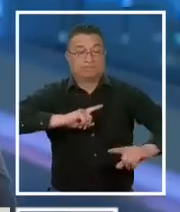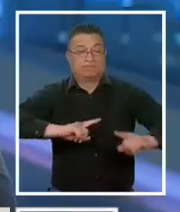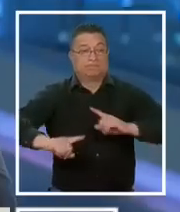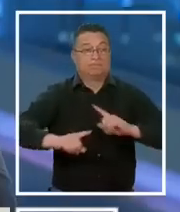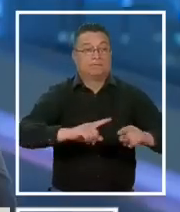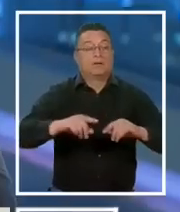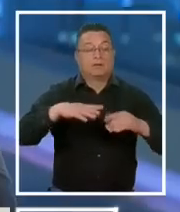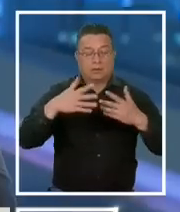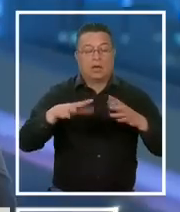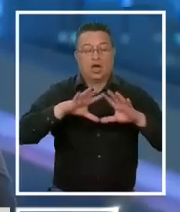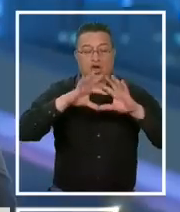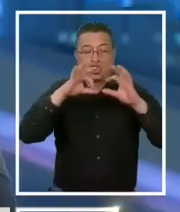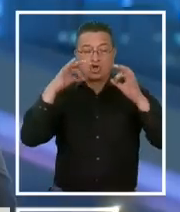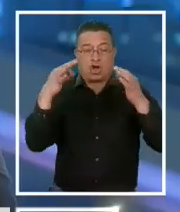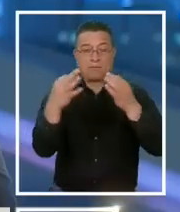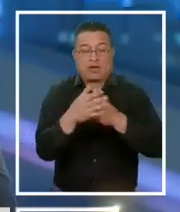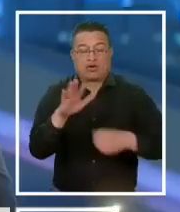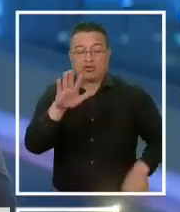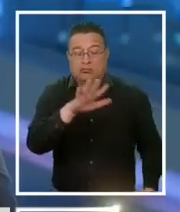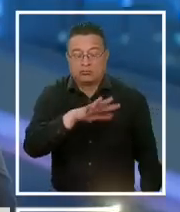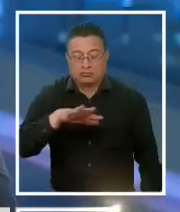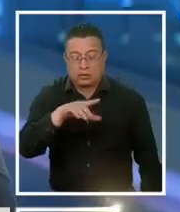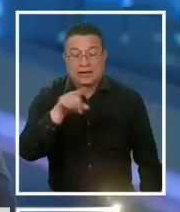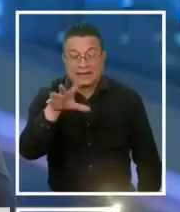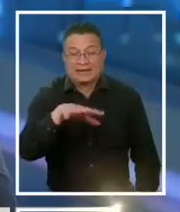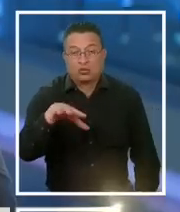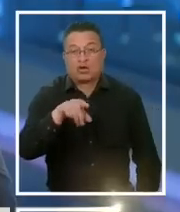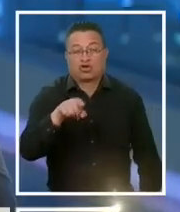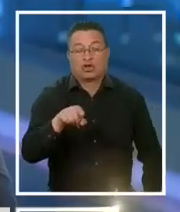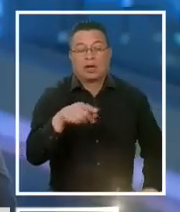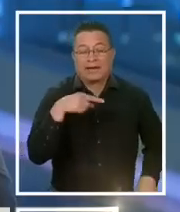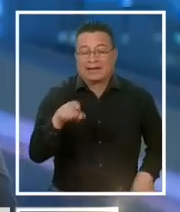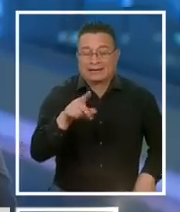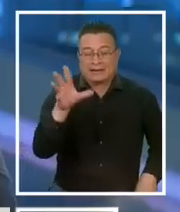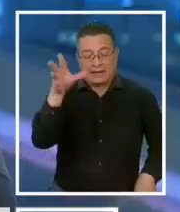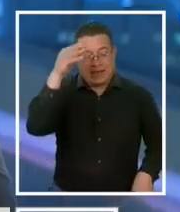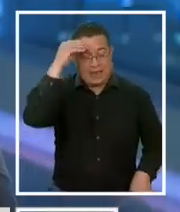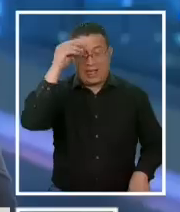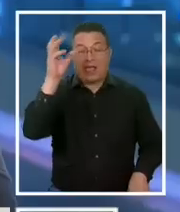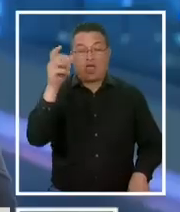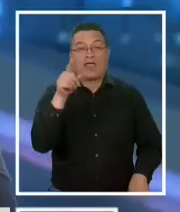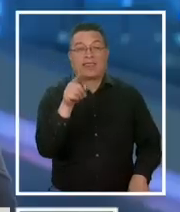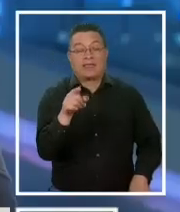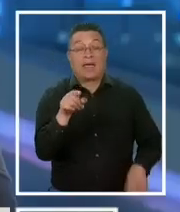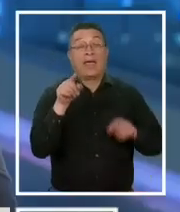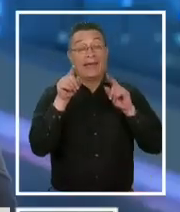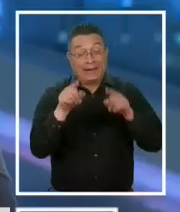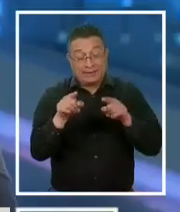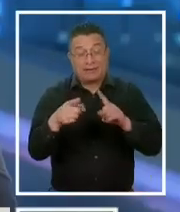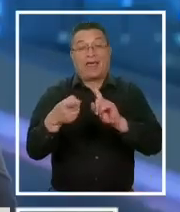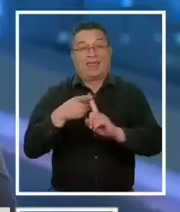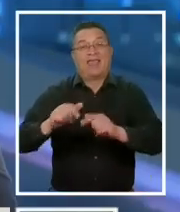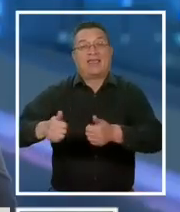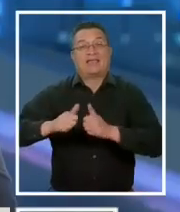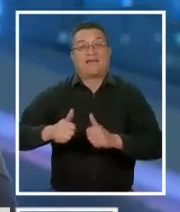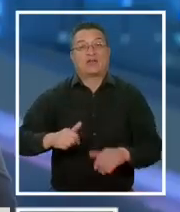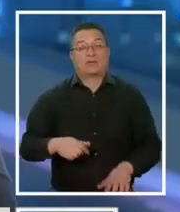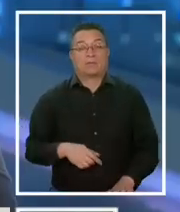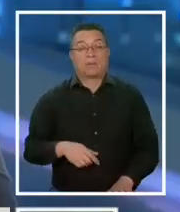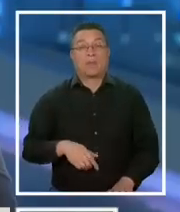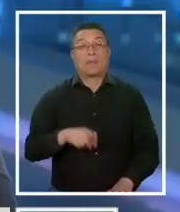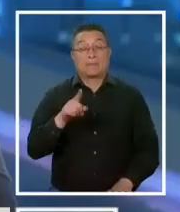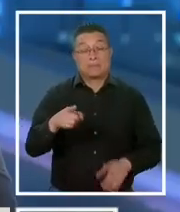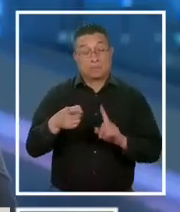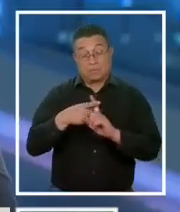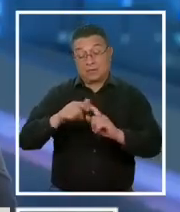el abordaje integral de la situación y eso es lo que no se está entendiendo Ahí es donde está el desafío ahora y el